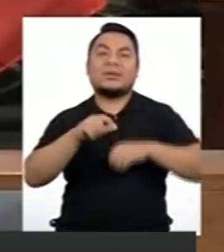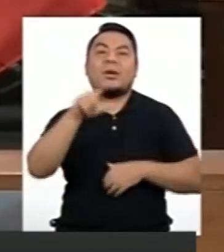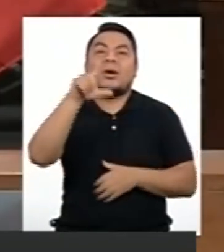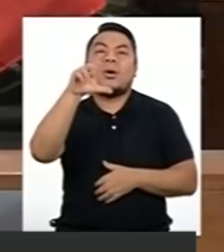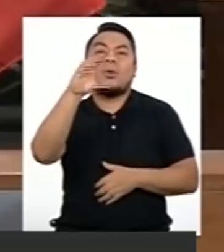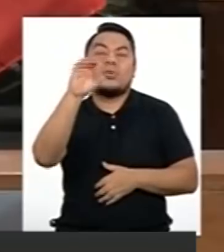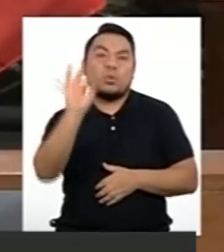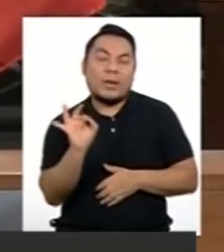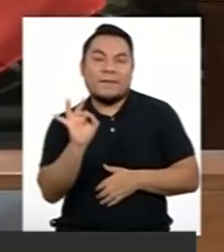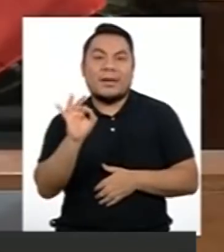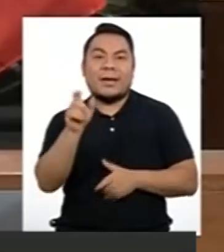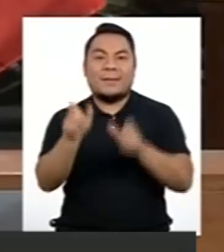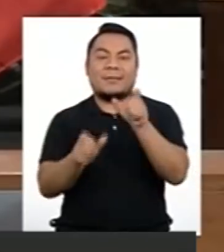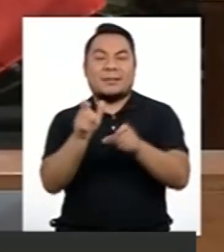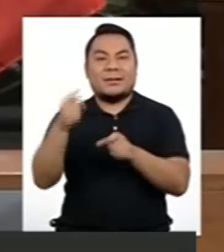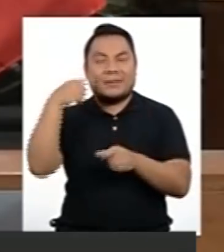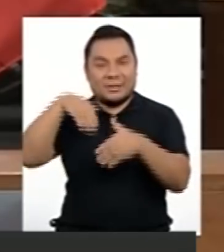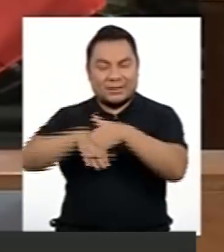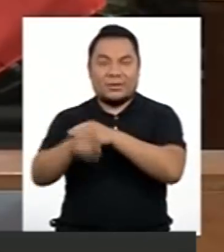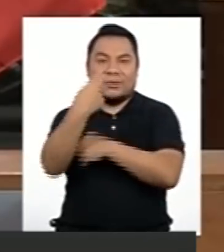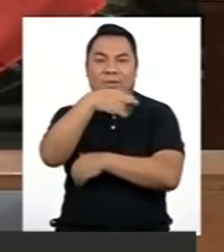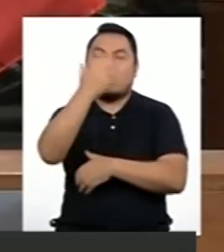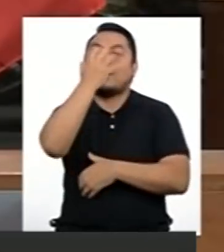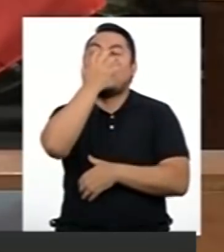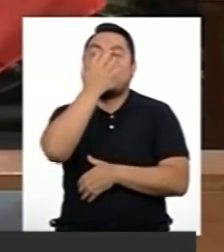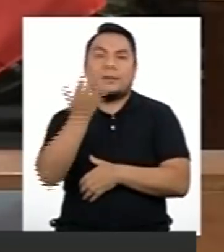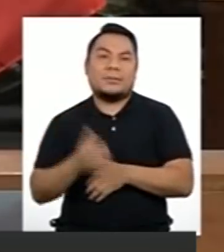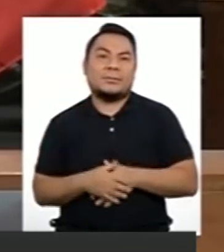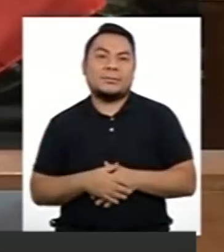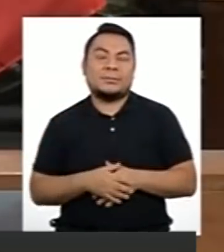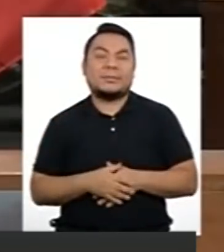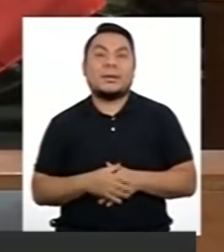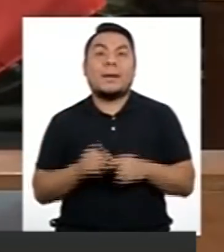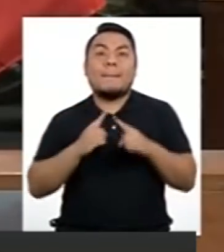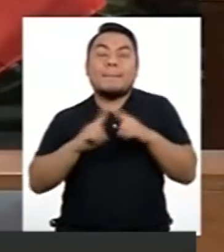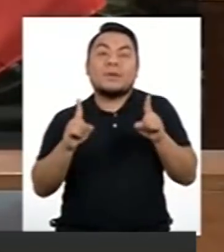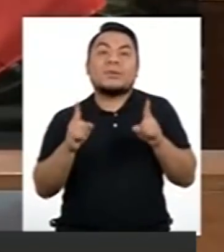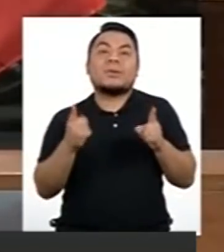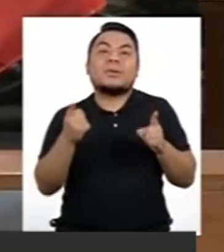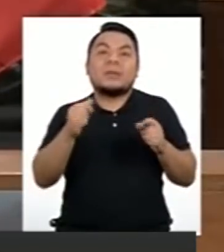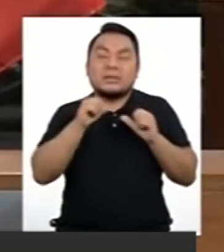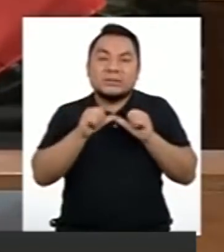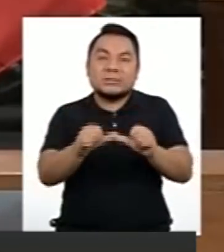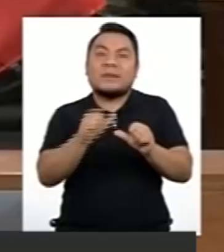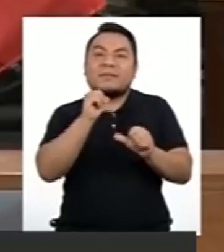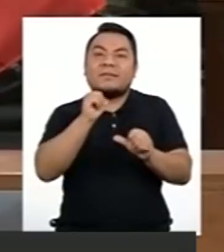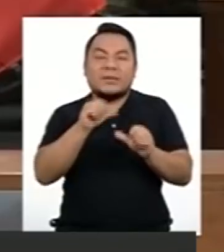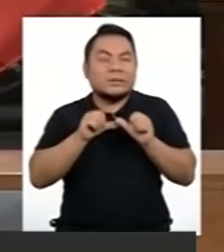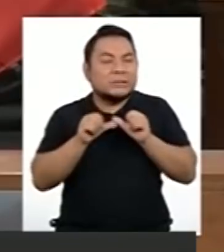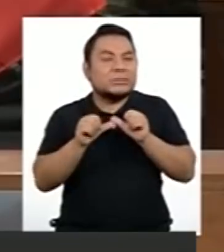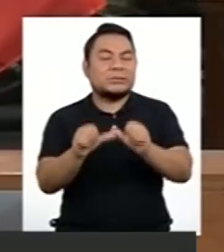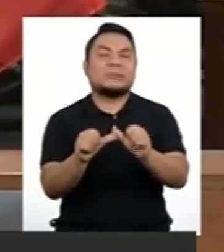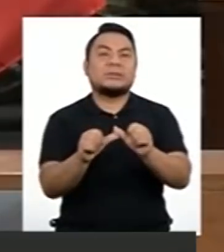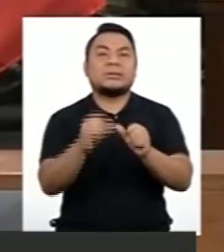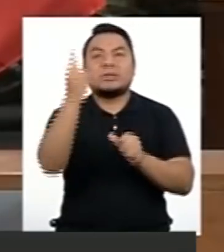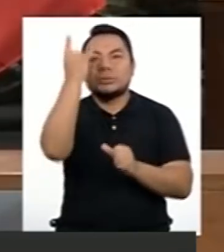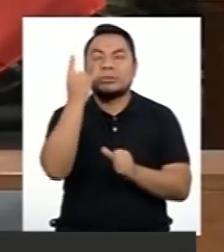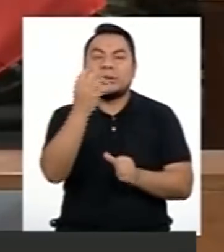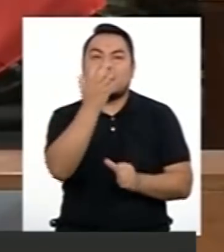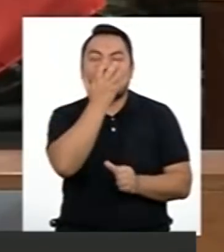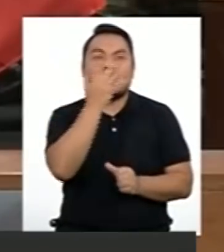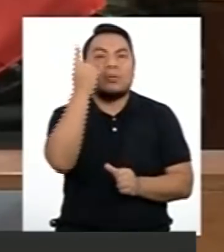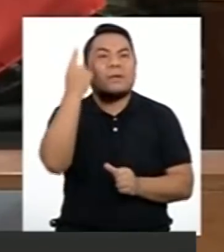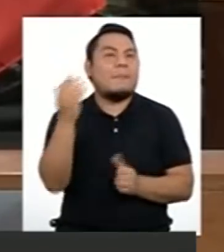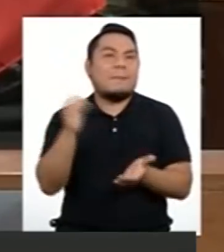709 pacientes que están en las unidades de cuidados intensivos. Pero todavía seguimos incrementando la oferta de